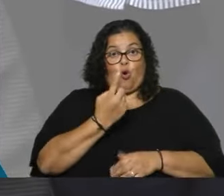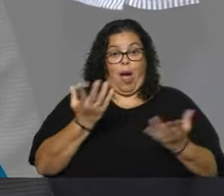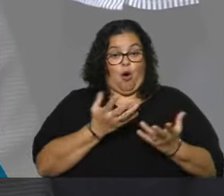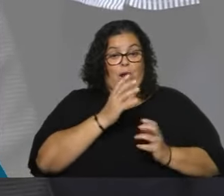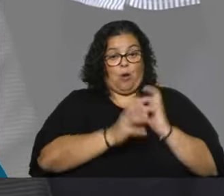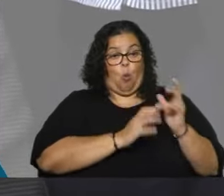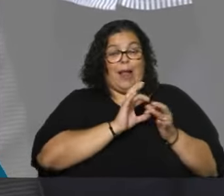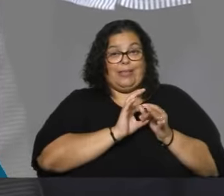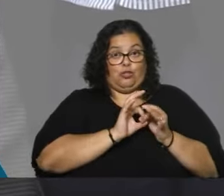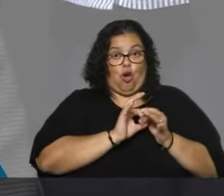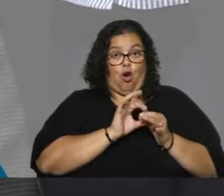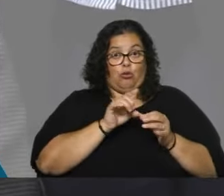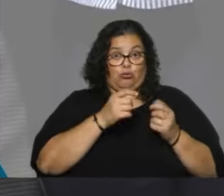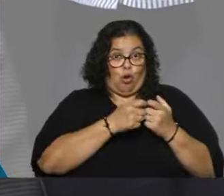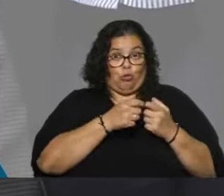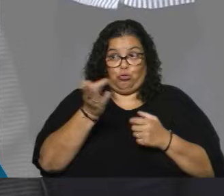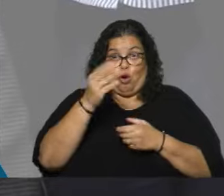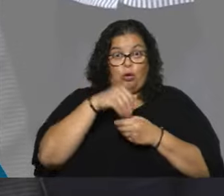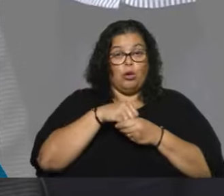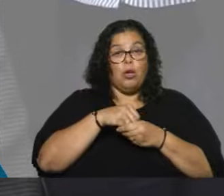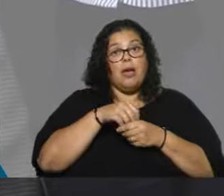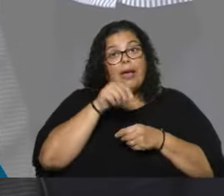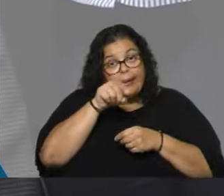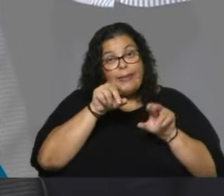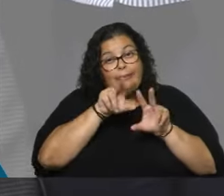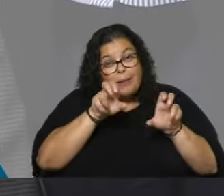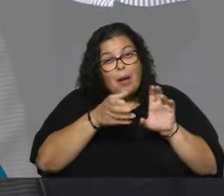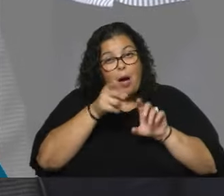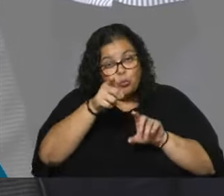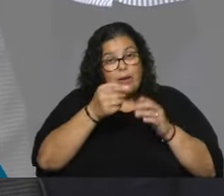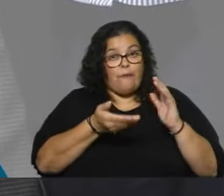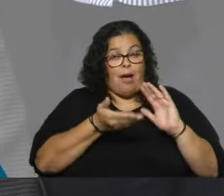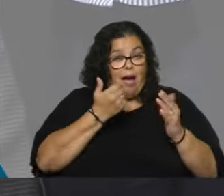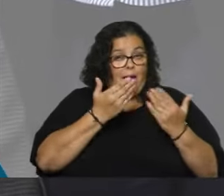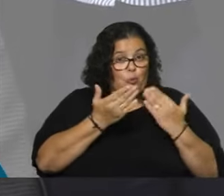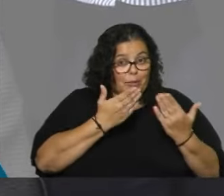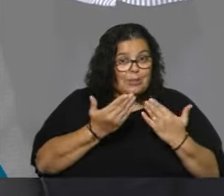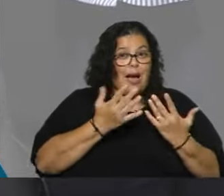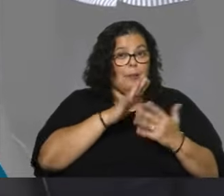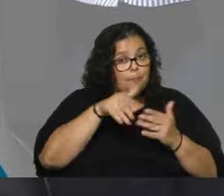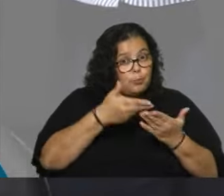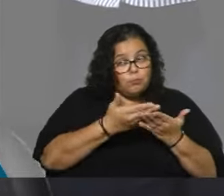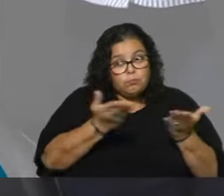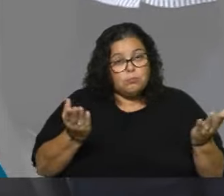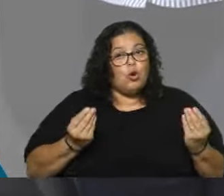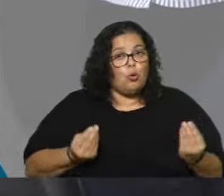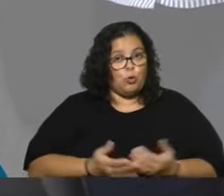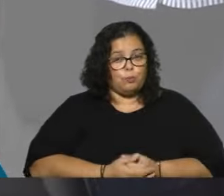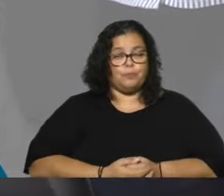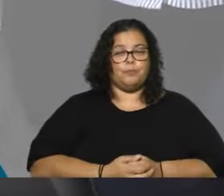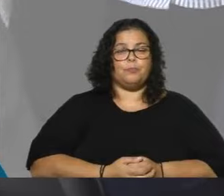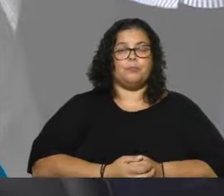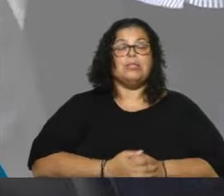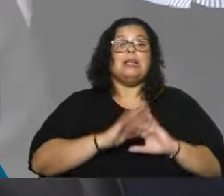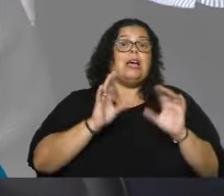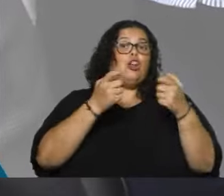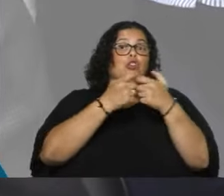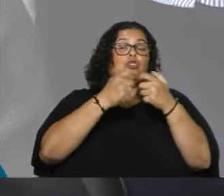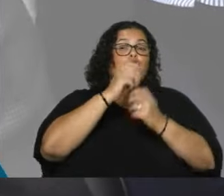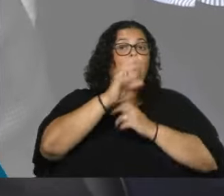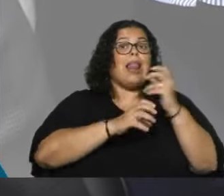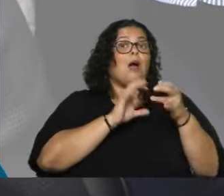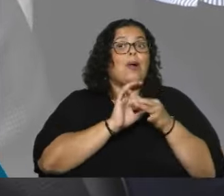otra coalición, ¿es un tema para conversar, para poner sobre la mesa en esa negociación? Los socios de la coalición